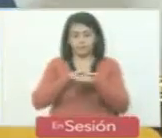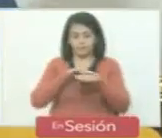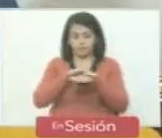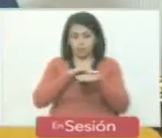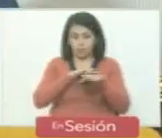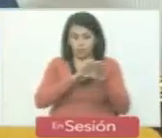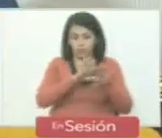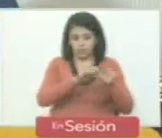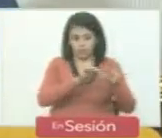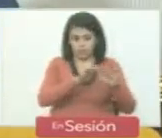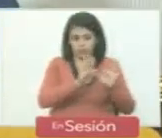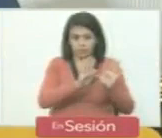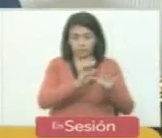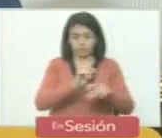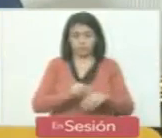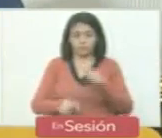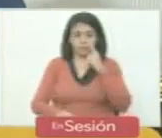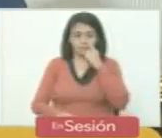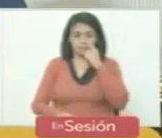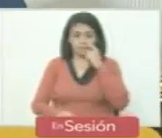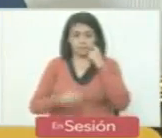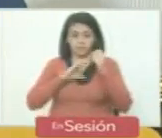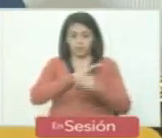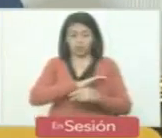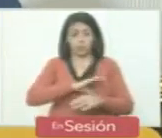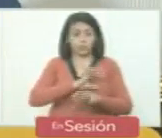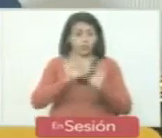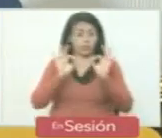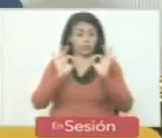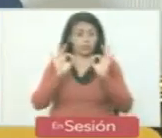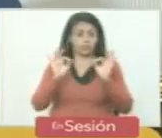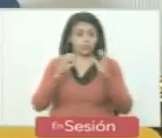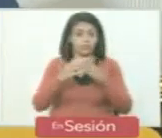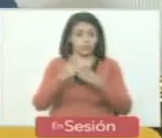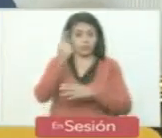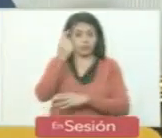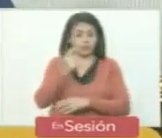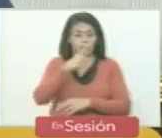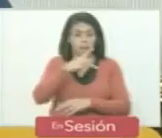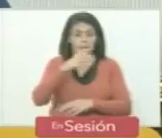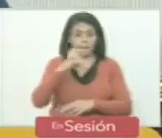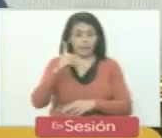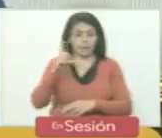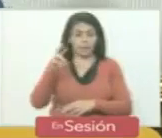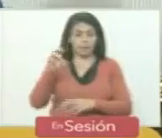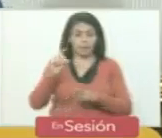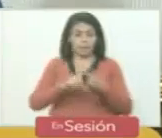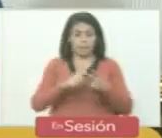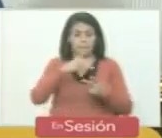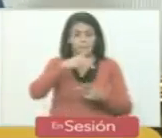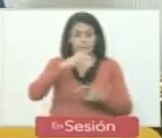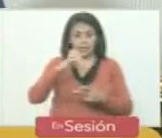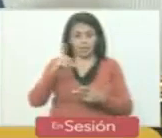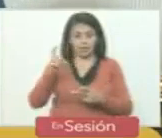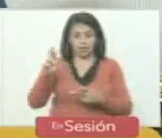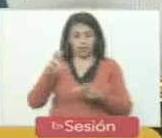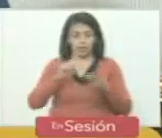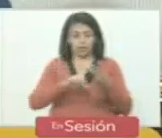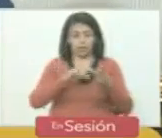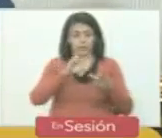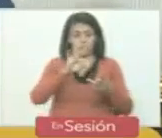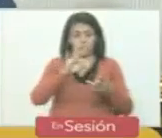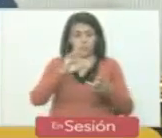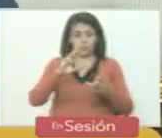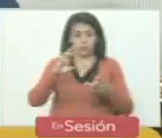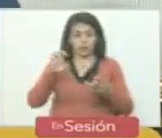secretaria. Vamos a conformar una comisión especial conformada por el diputado Pedro Carreño, el diputado Pedro Infante, el diputado Oscar Rondero, la